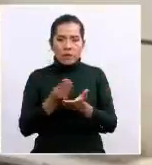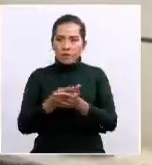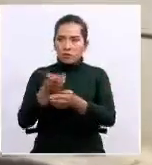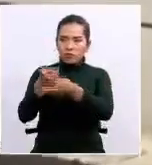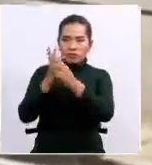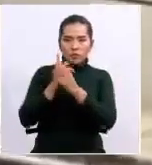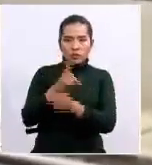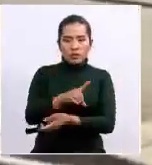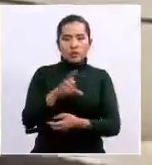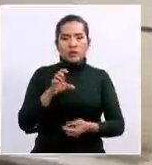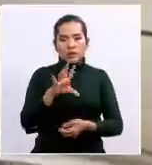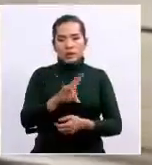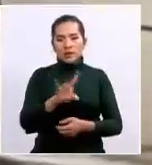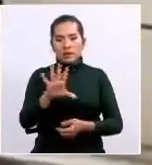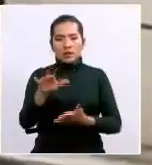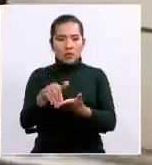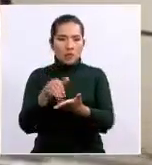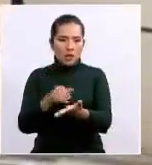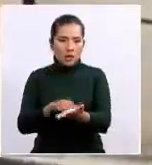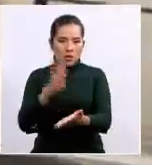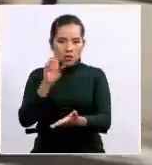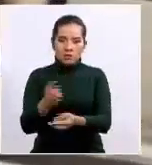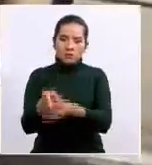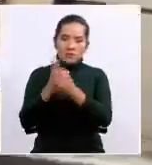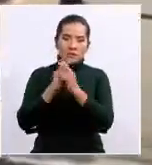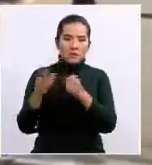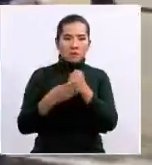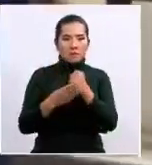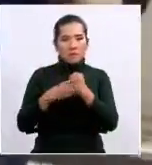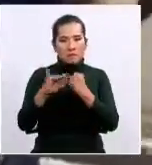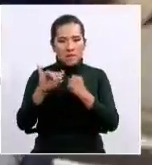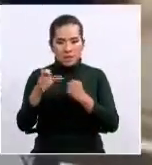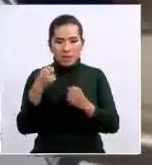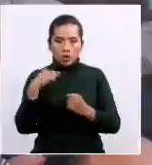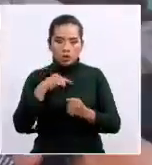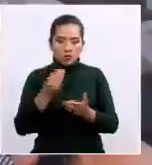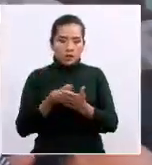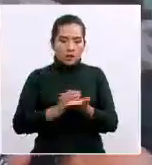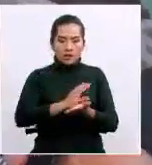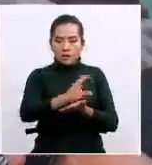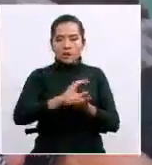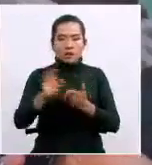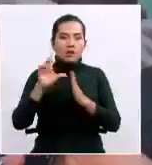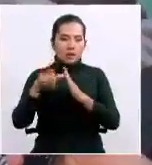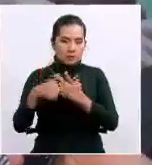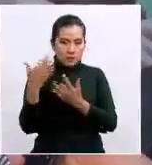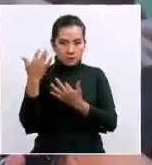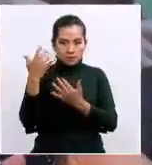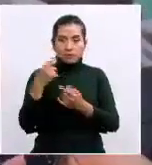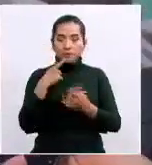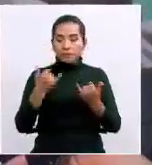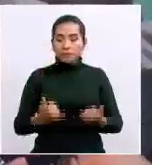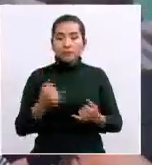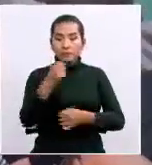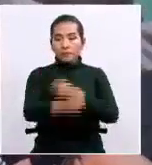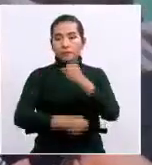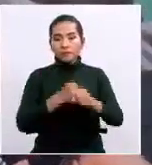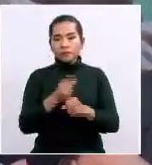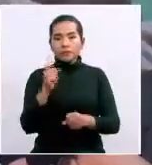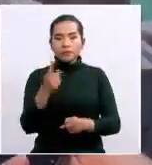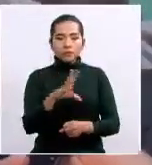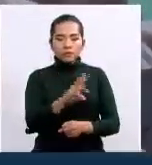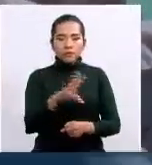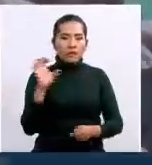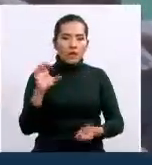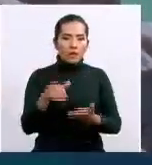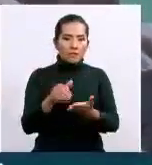los 175 millones de bolivianos del Banco Visa, comenzarán recién. En toda la gestión vamos a invertir 600 millones de bolivianos.